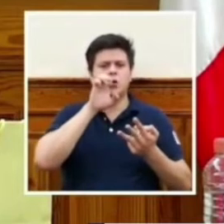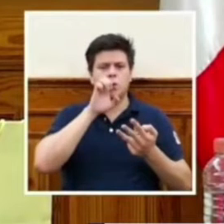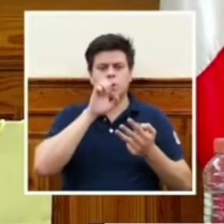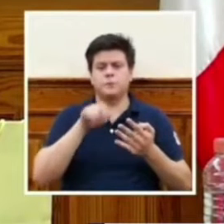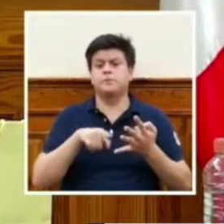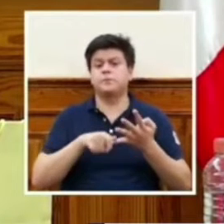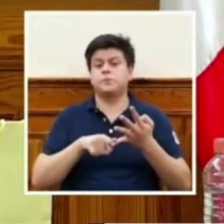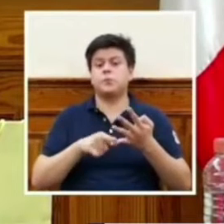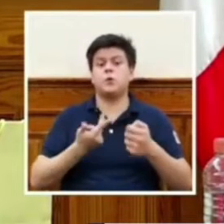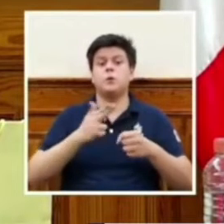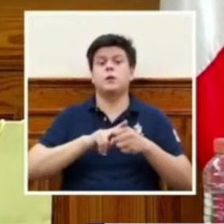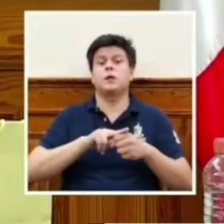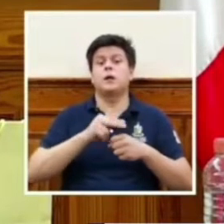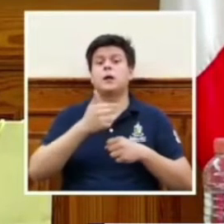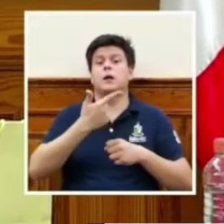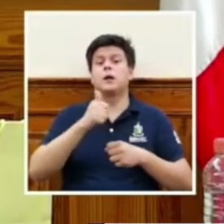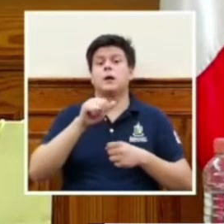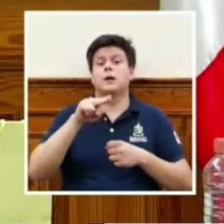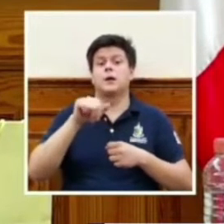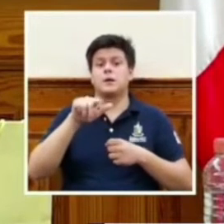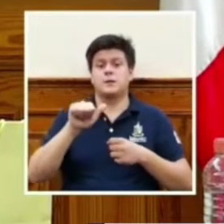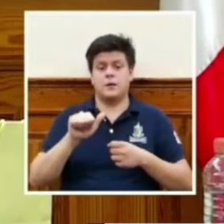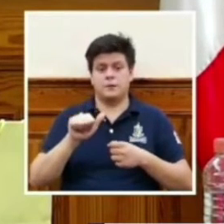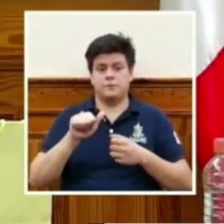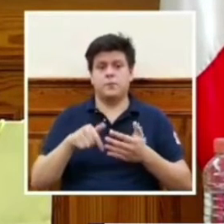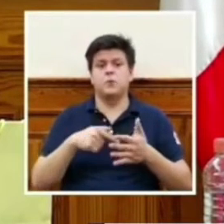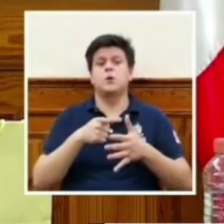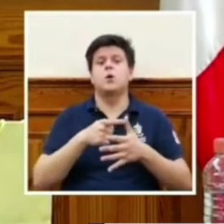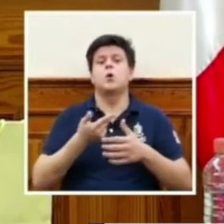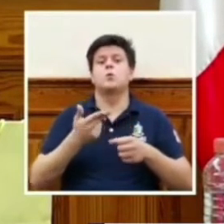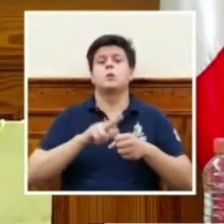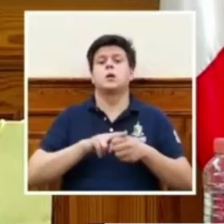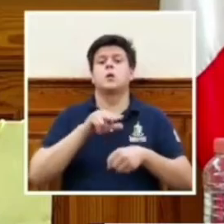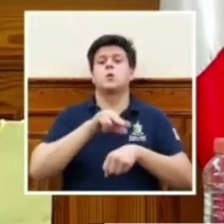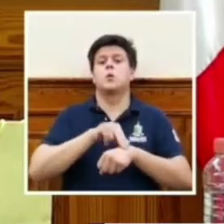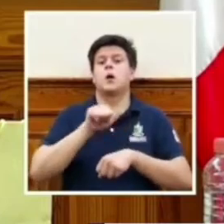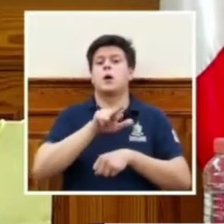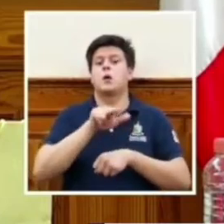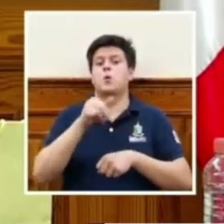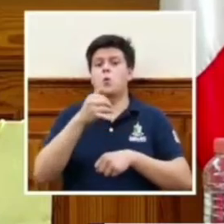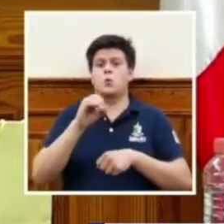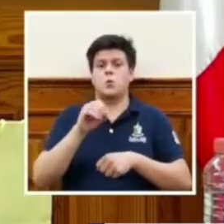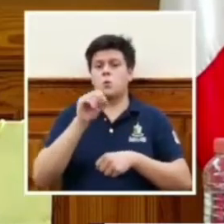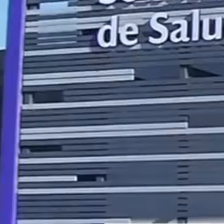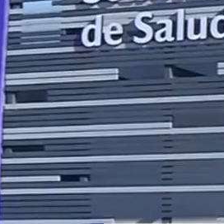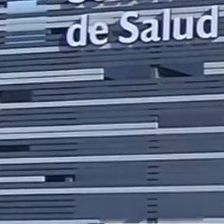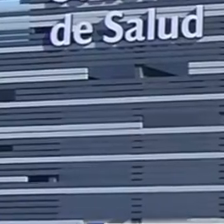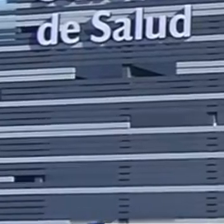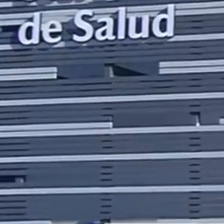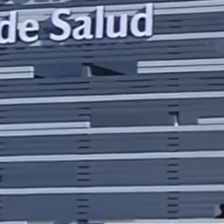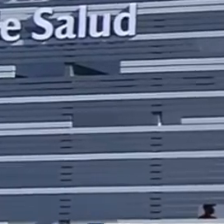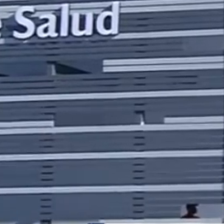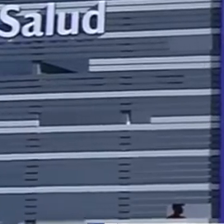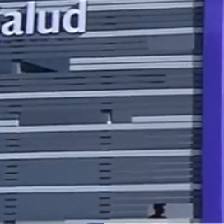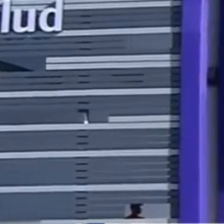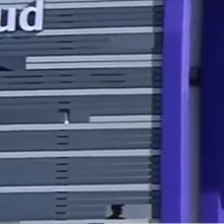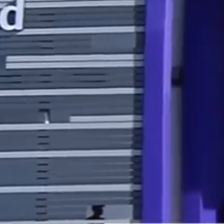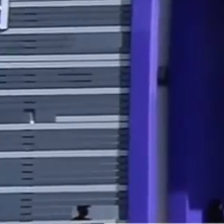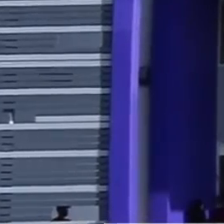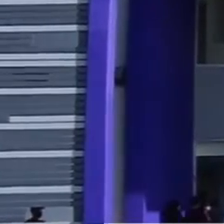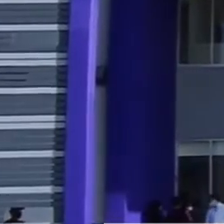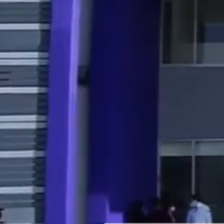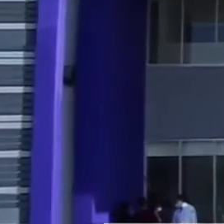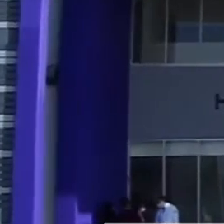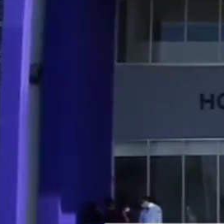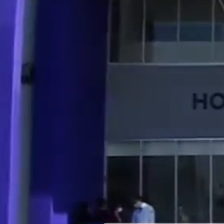Galeana, que vamos a inaugurar mañana, el hospital de Doctor Arroyo, donde pusimos también un TAC y lo rehabilitamos. Además, dijo, puso en